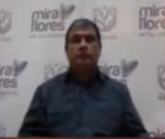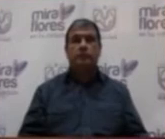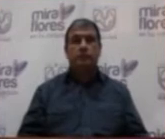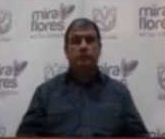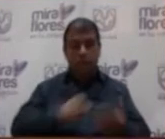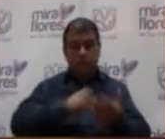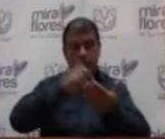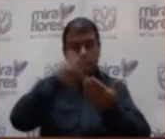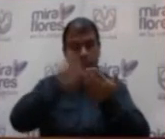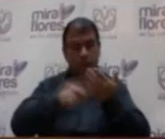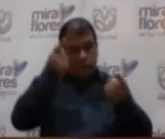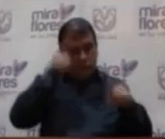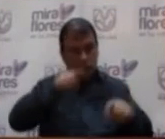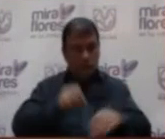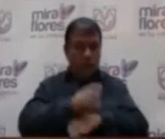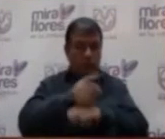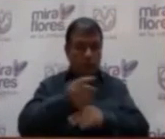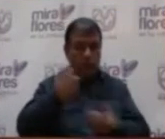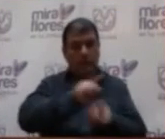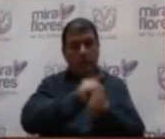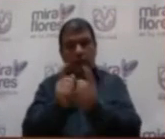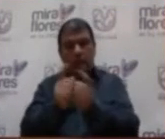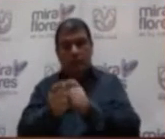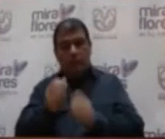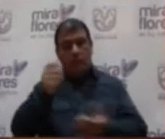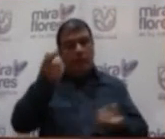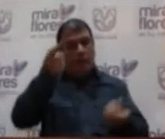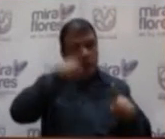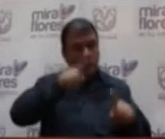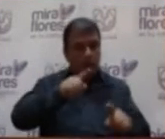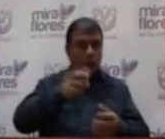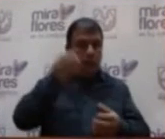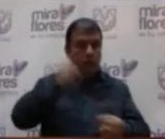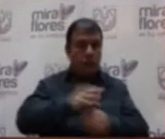Proyecto de acuerdo de consejo que modifica el acuerdo de consejo número